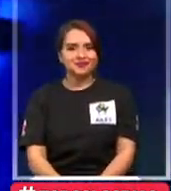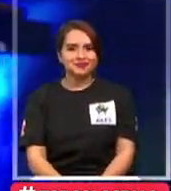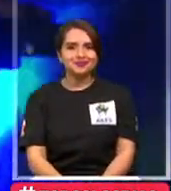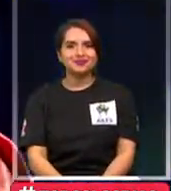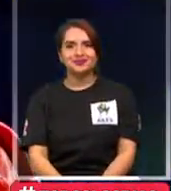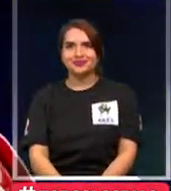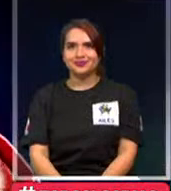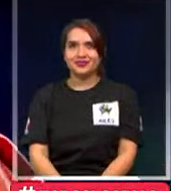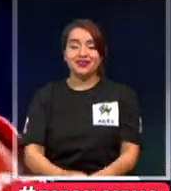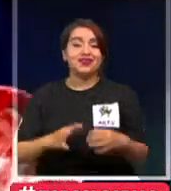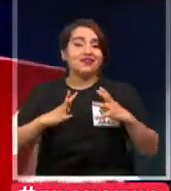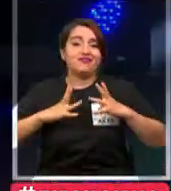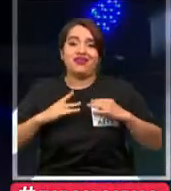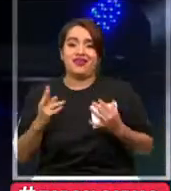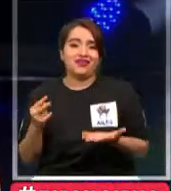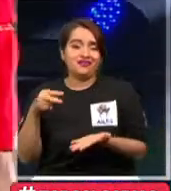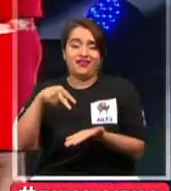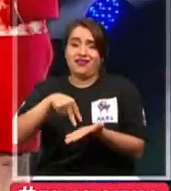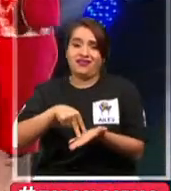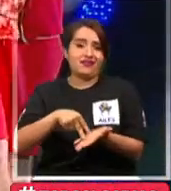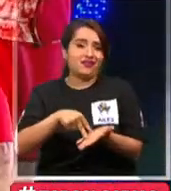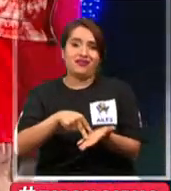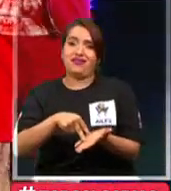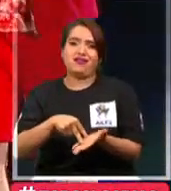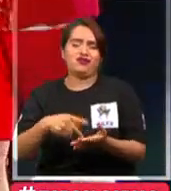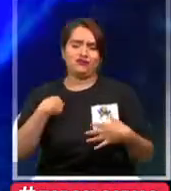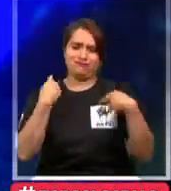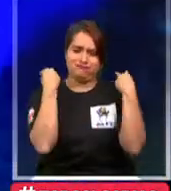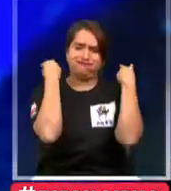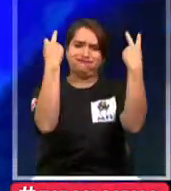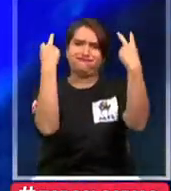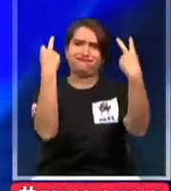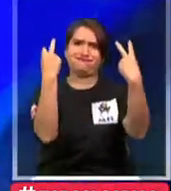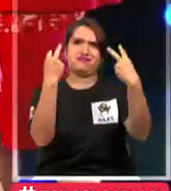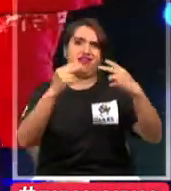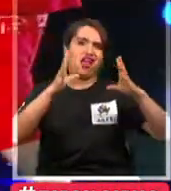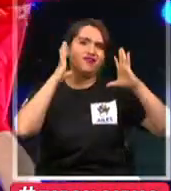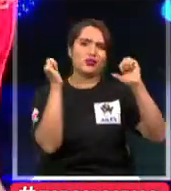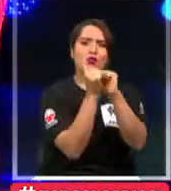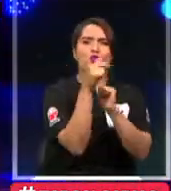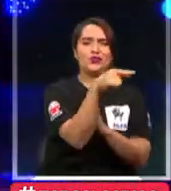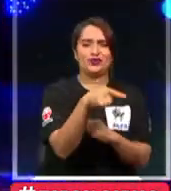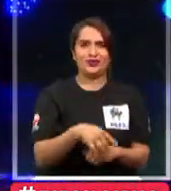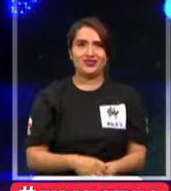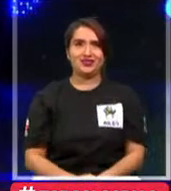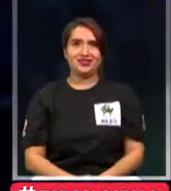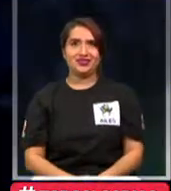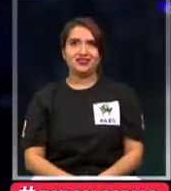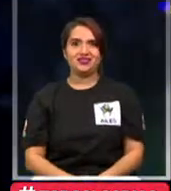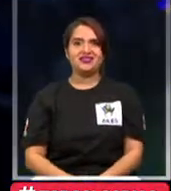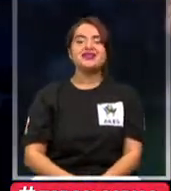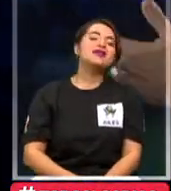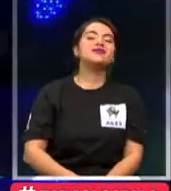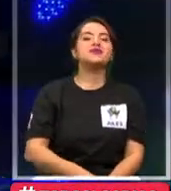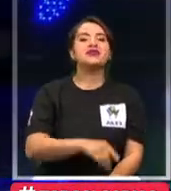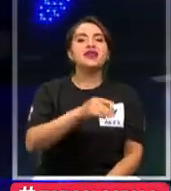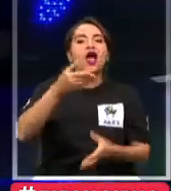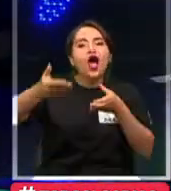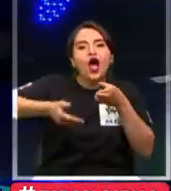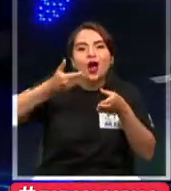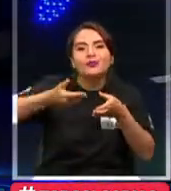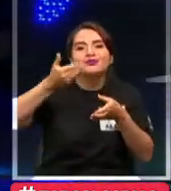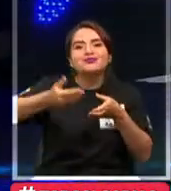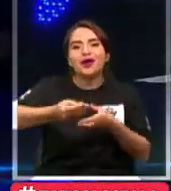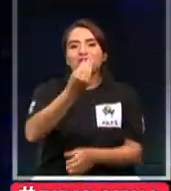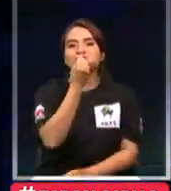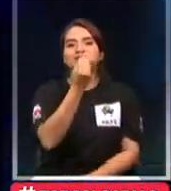Pero feliz de estar acá, cabrón cojonudo, con el cabezón y con, no, con el mamabicho come cazuela.